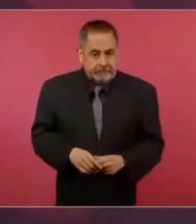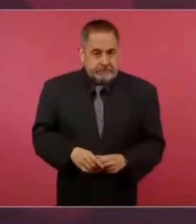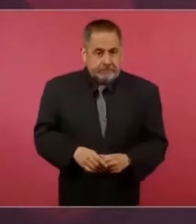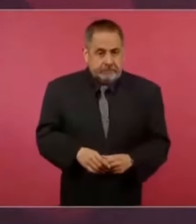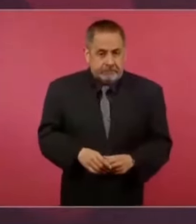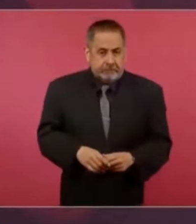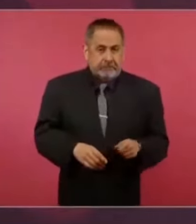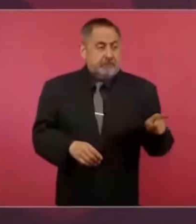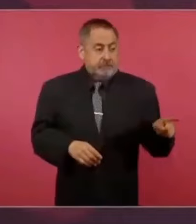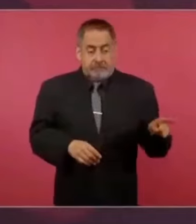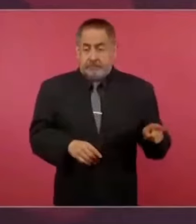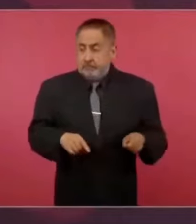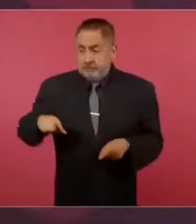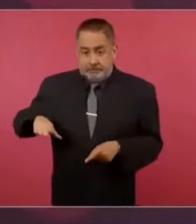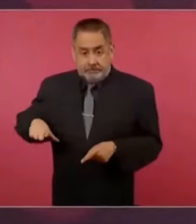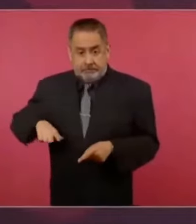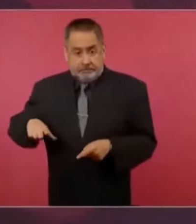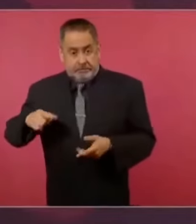costaban